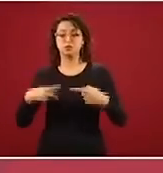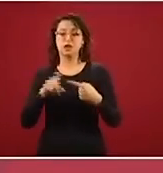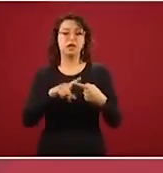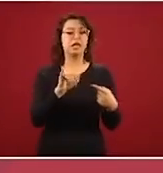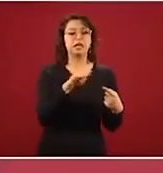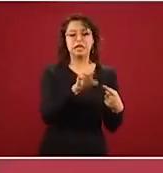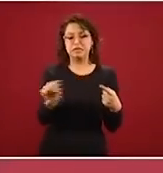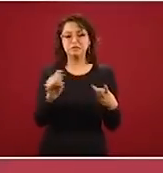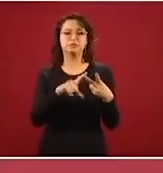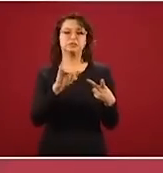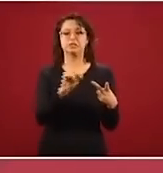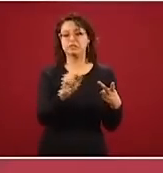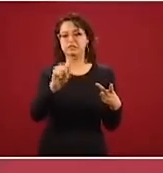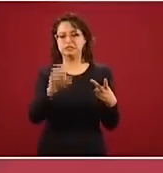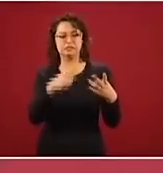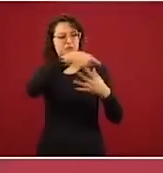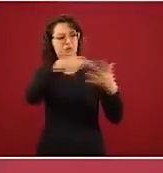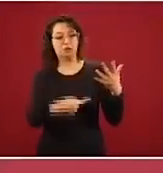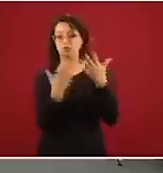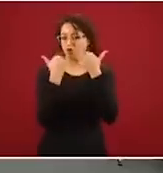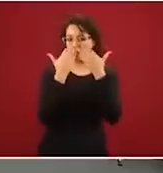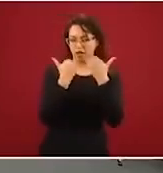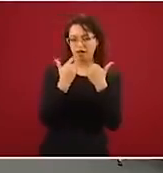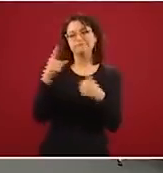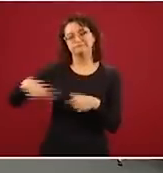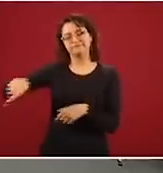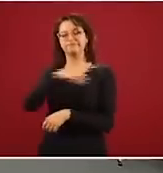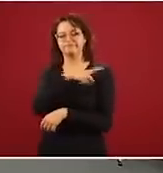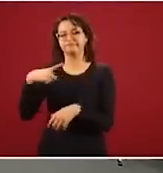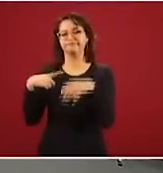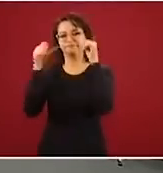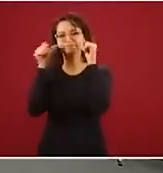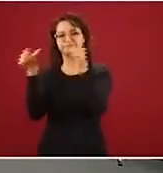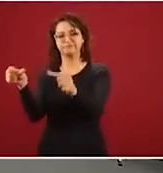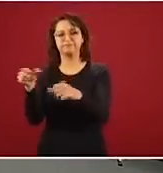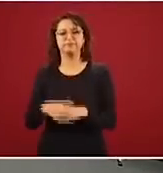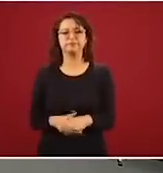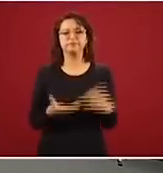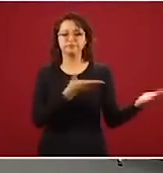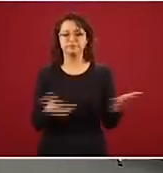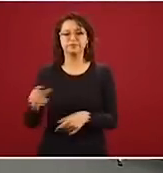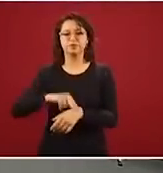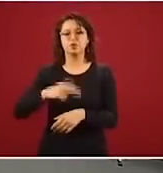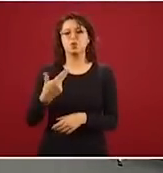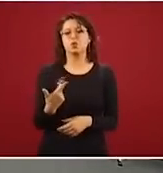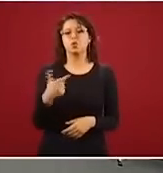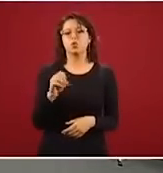seguridad social. Entonces, vamos a pedirle al doctor Hugo López Gatell que nos informe cómo vamos.